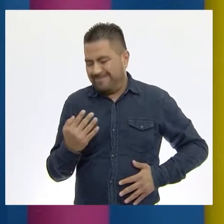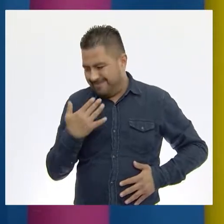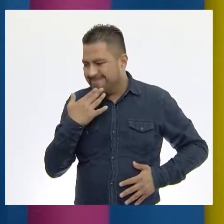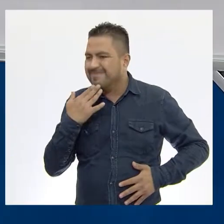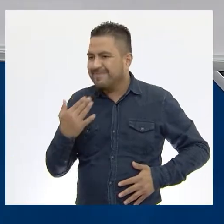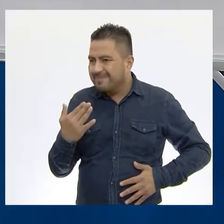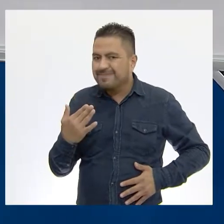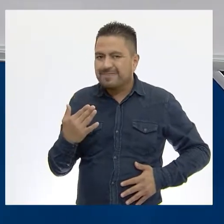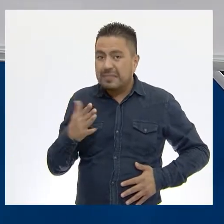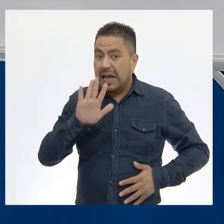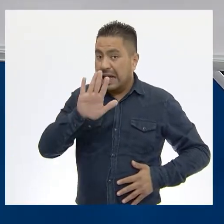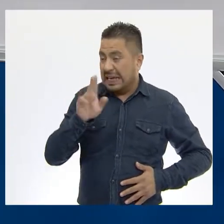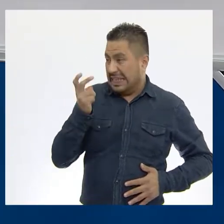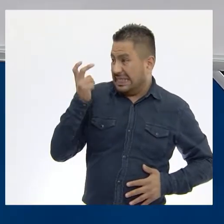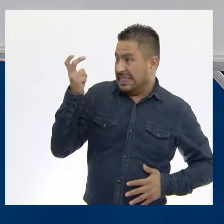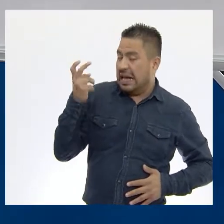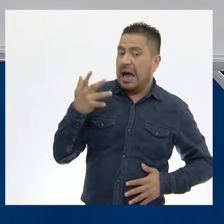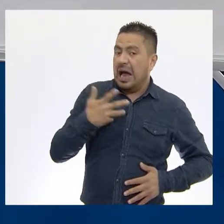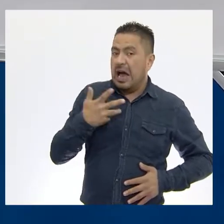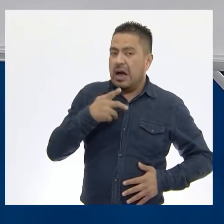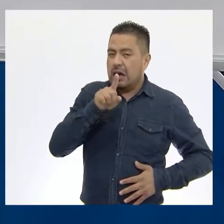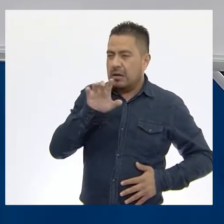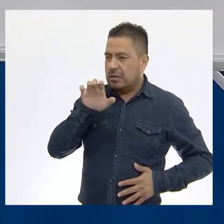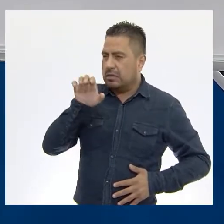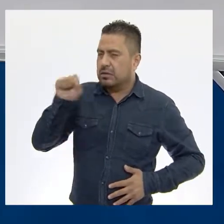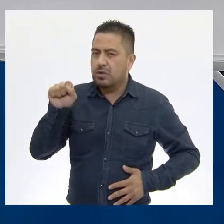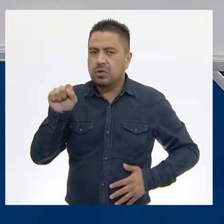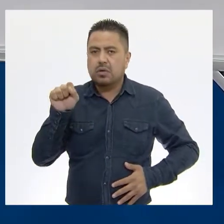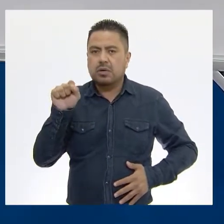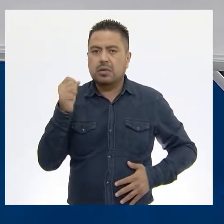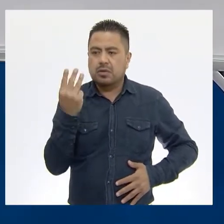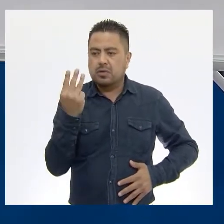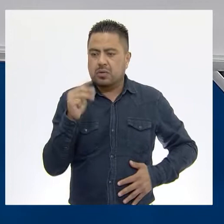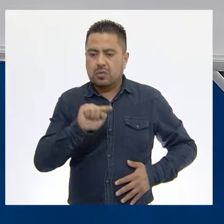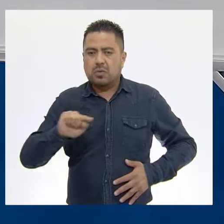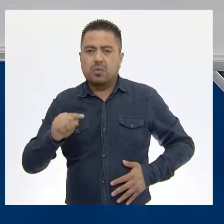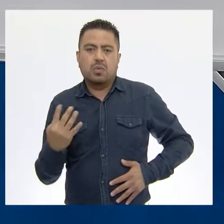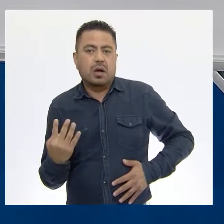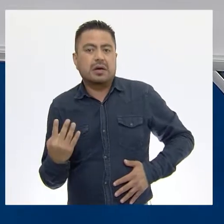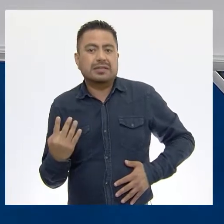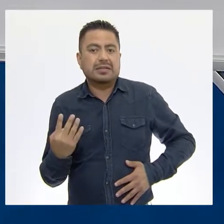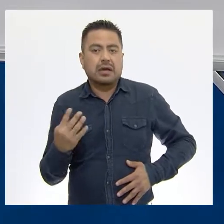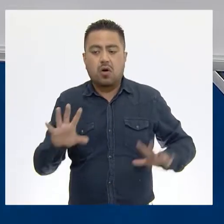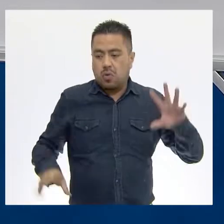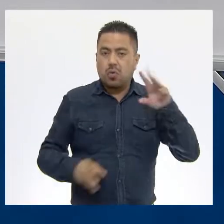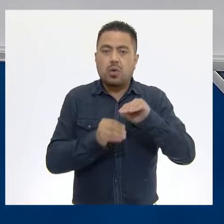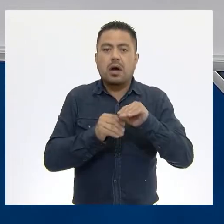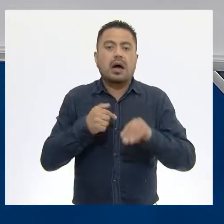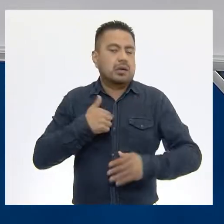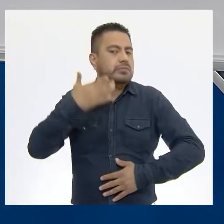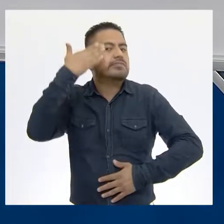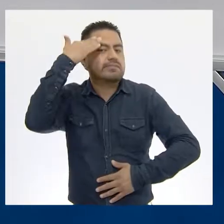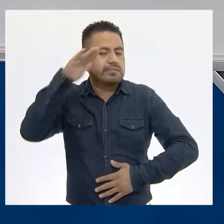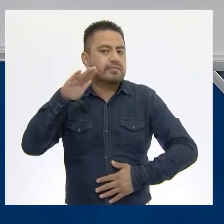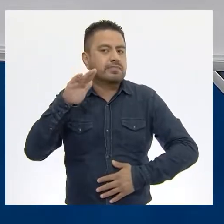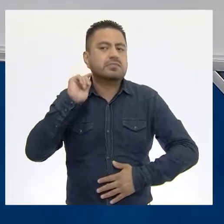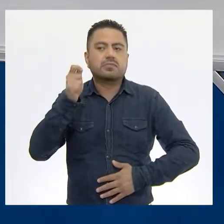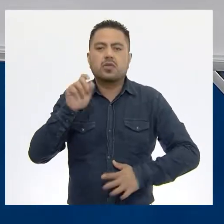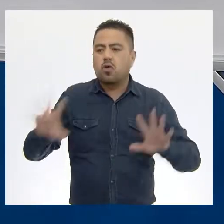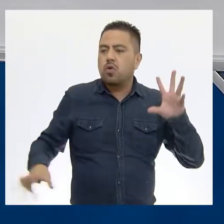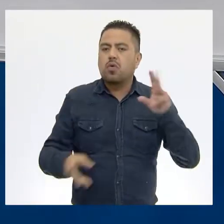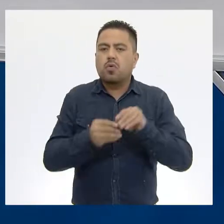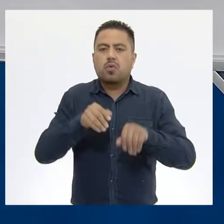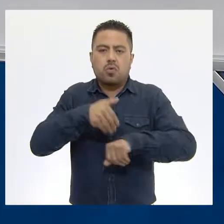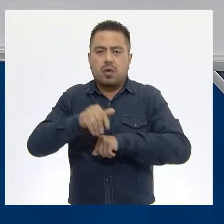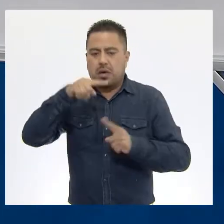Entonces, aquí, si tuviéramos ya ubicado 4/4, ese sería nuestro entero. Pero ya sabemos que nuestro entero lo vamos